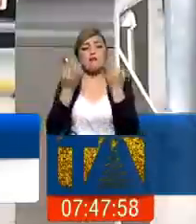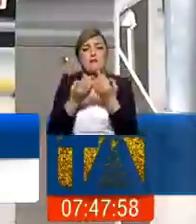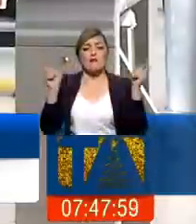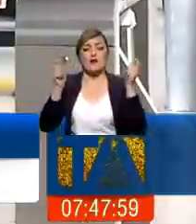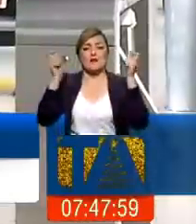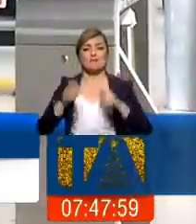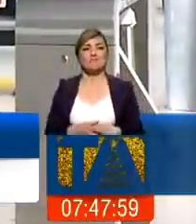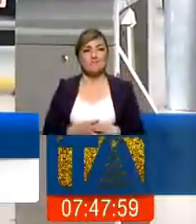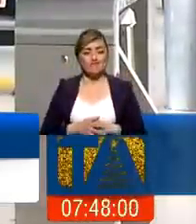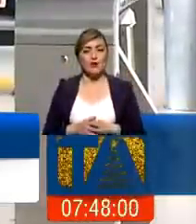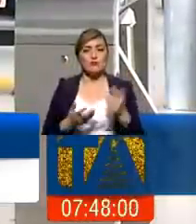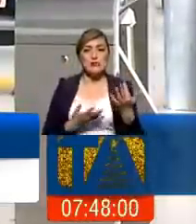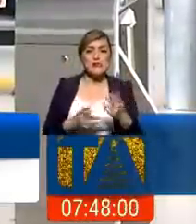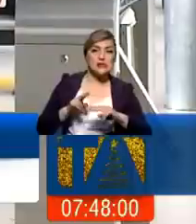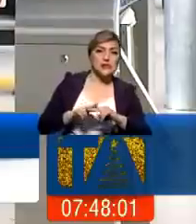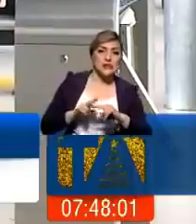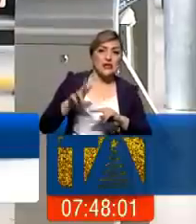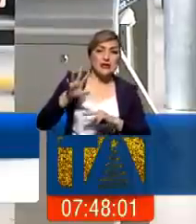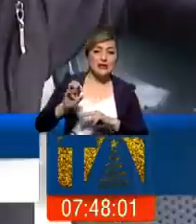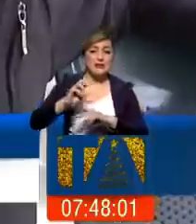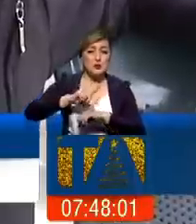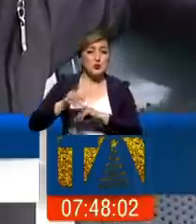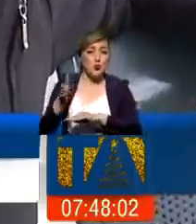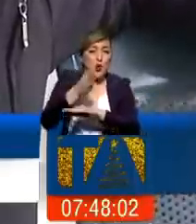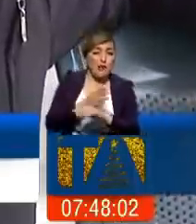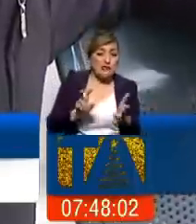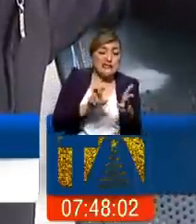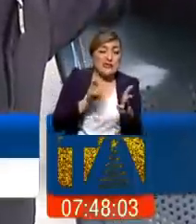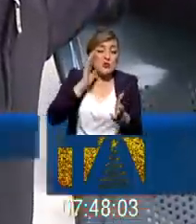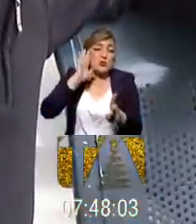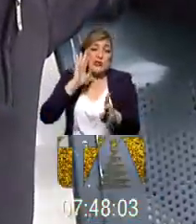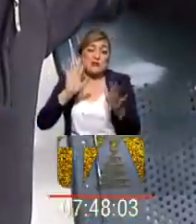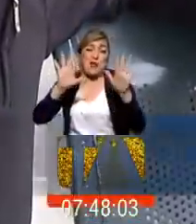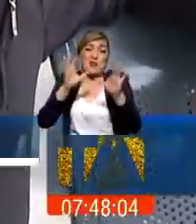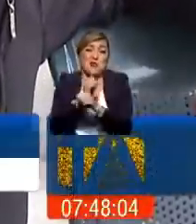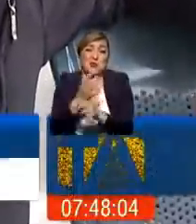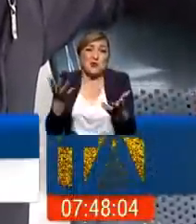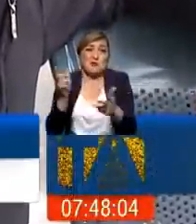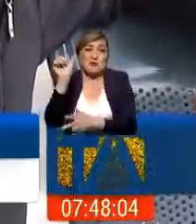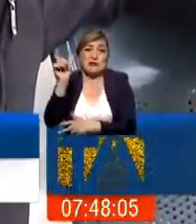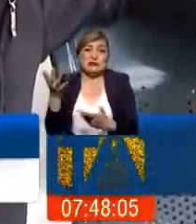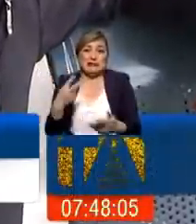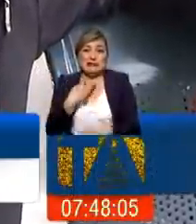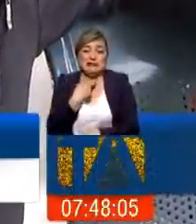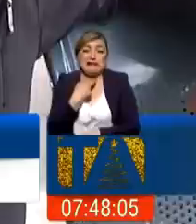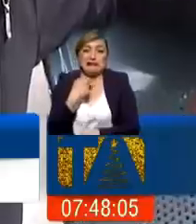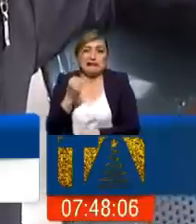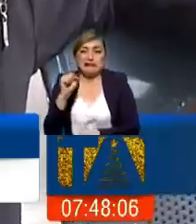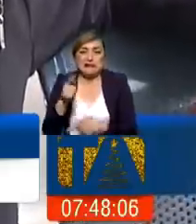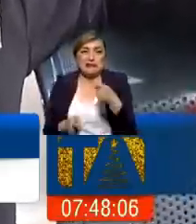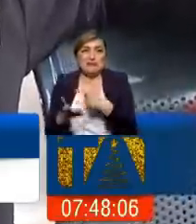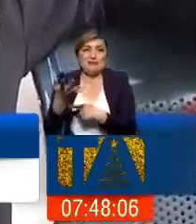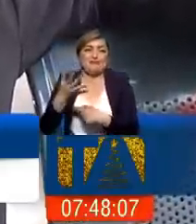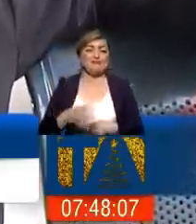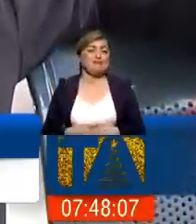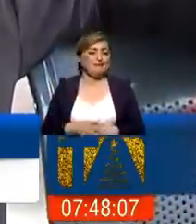tan solo media hora antes de que inicie el toque de queda. Sí, porque el temor de que no haya pasajes y no poder viajar, pero